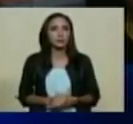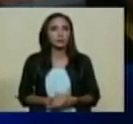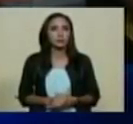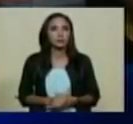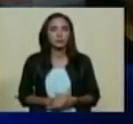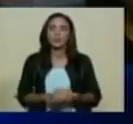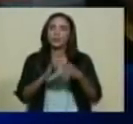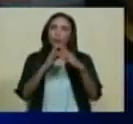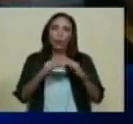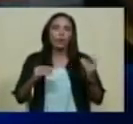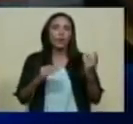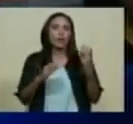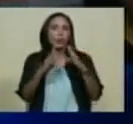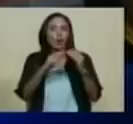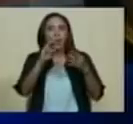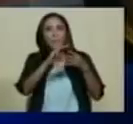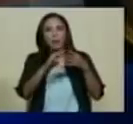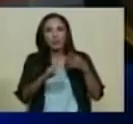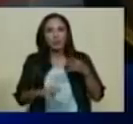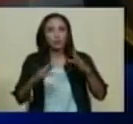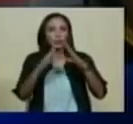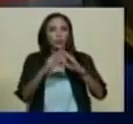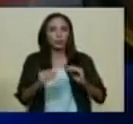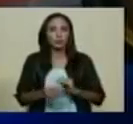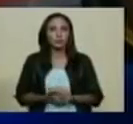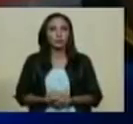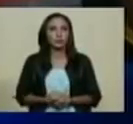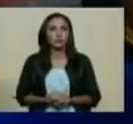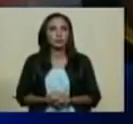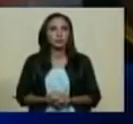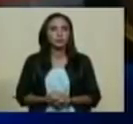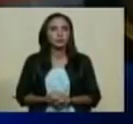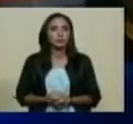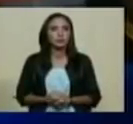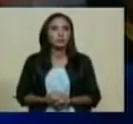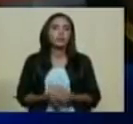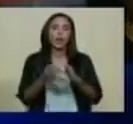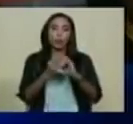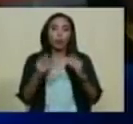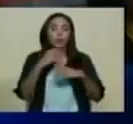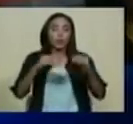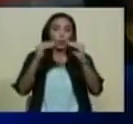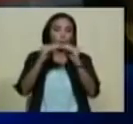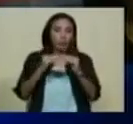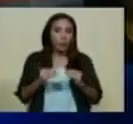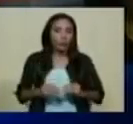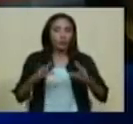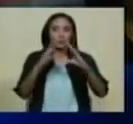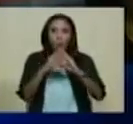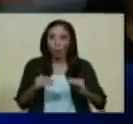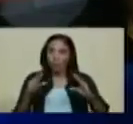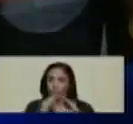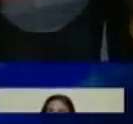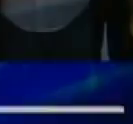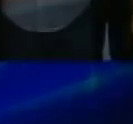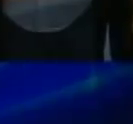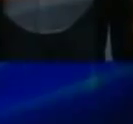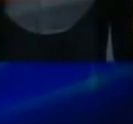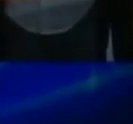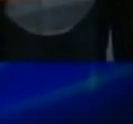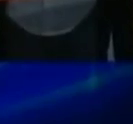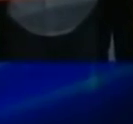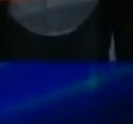carreras universitarias esté totalmente en armonía y alineado con